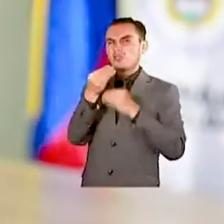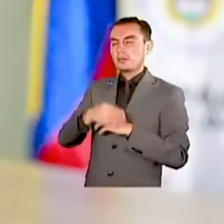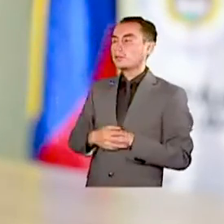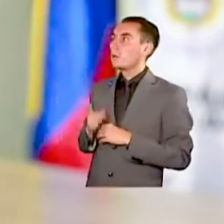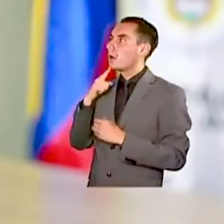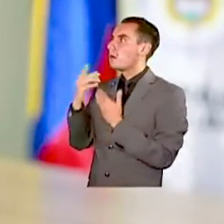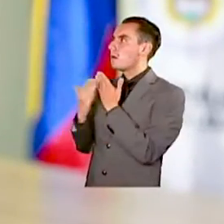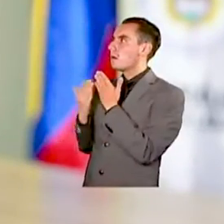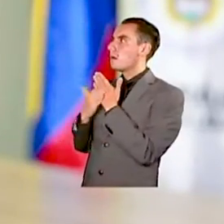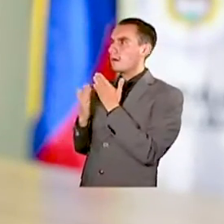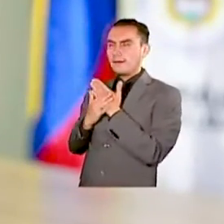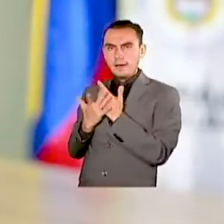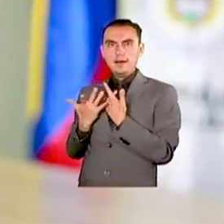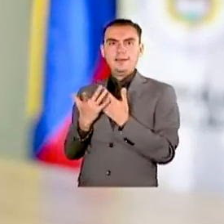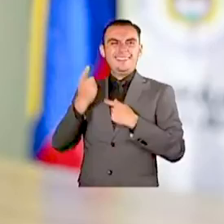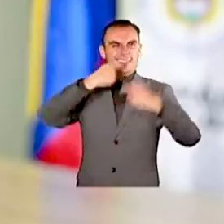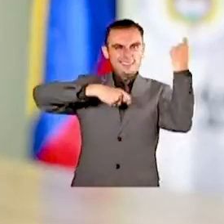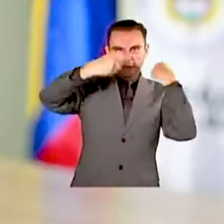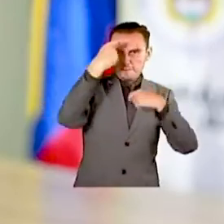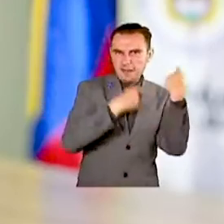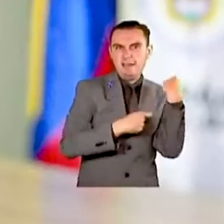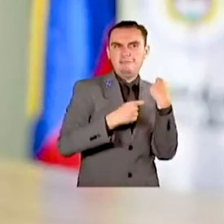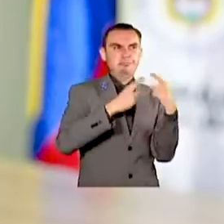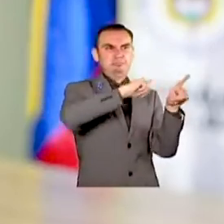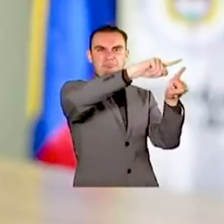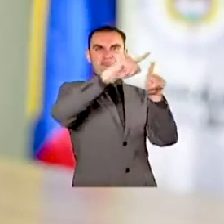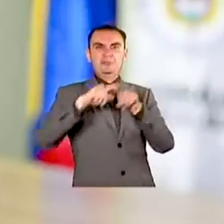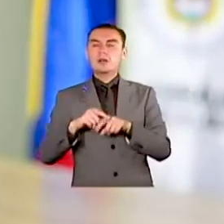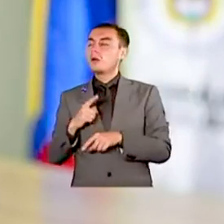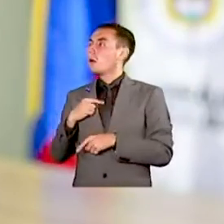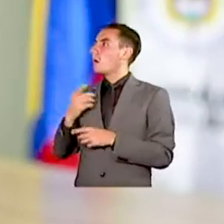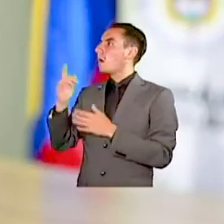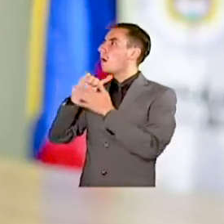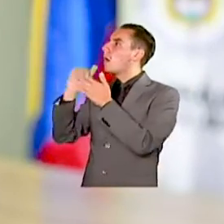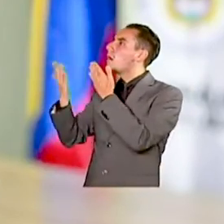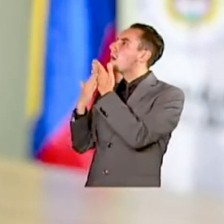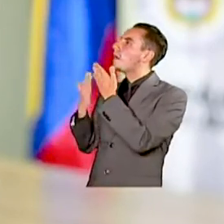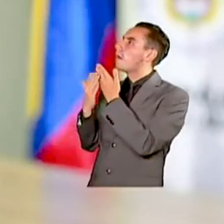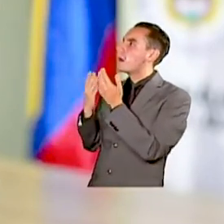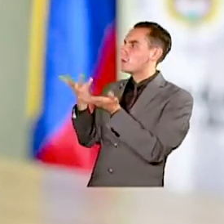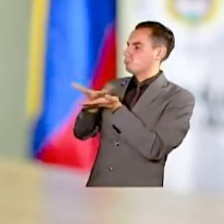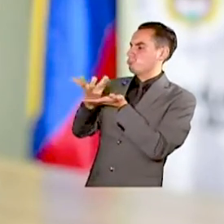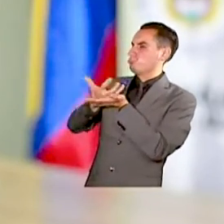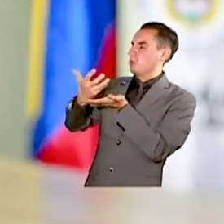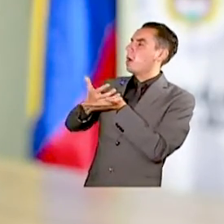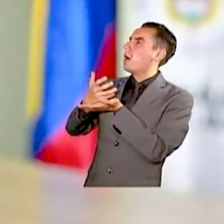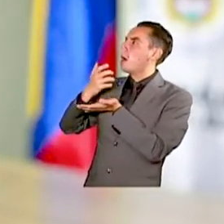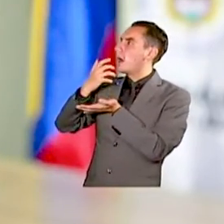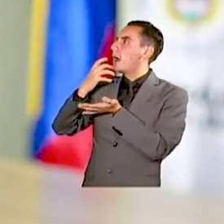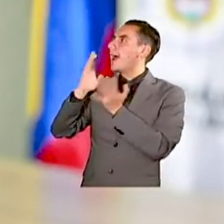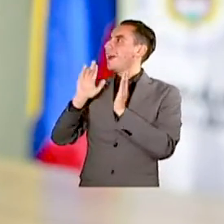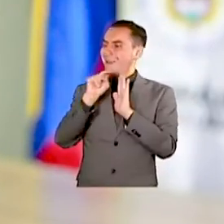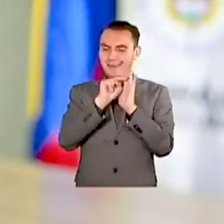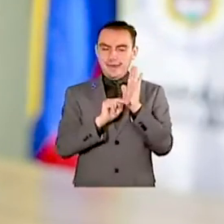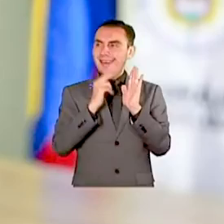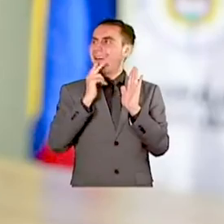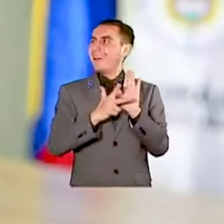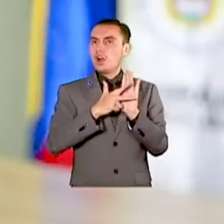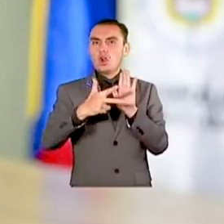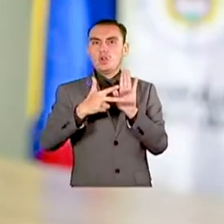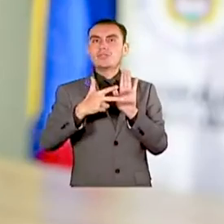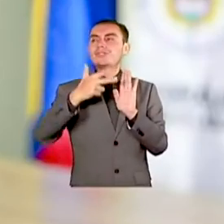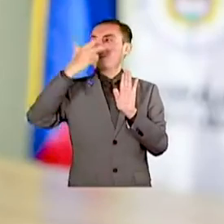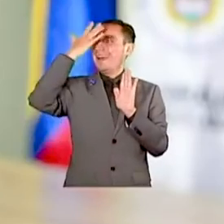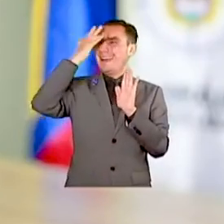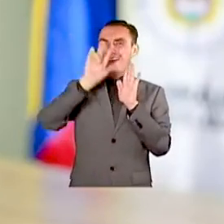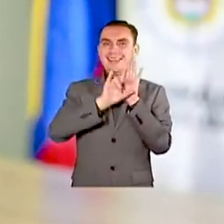los funcionarios, las campañas, puedan encauzar su trabajo de acuerdo al cumplimiento de la Constitución